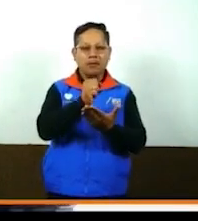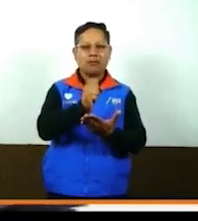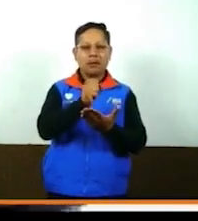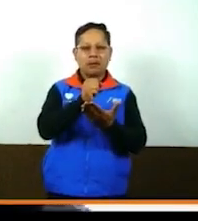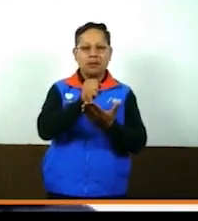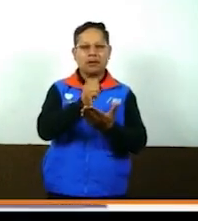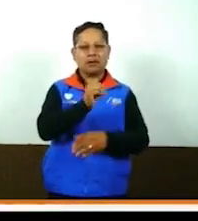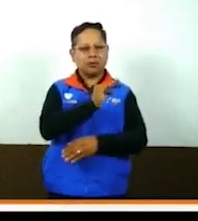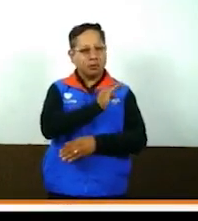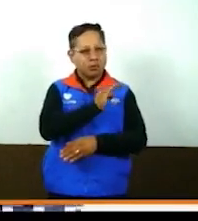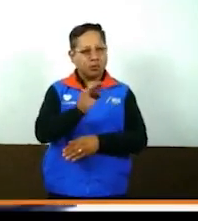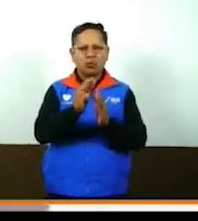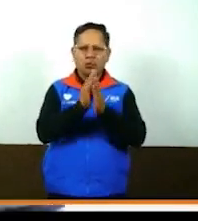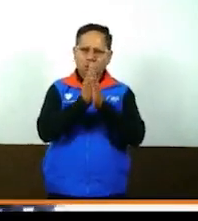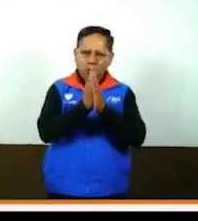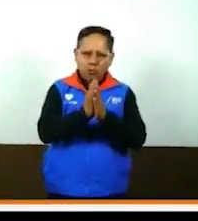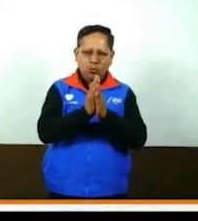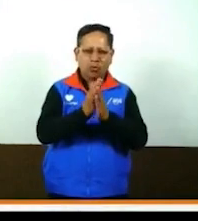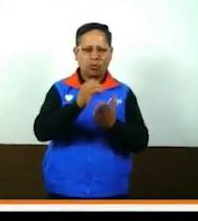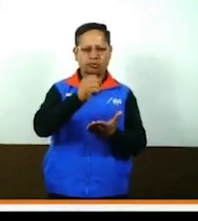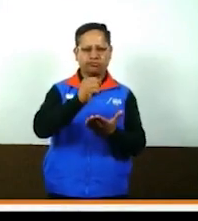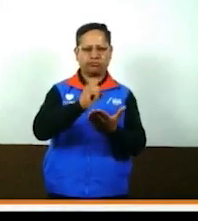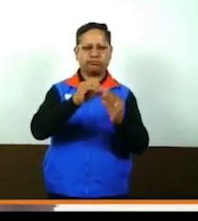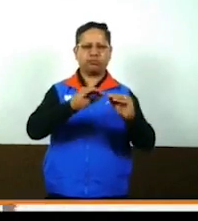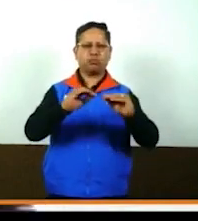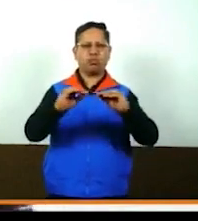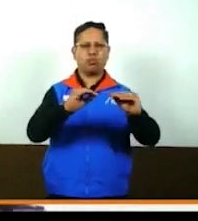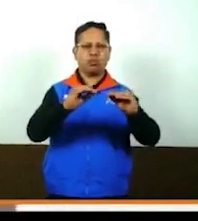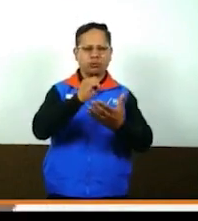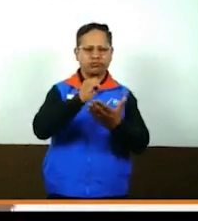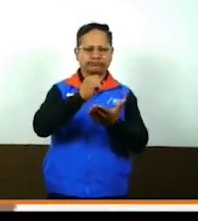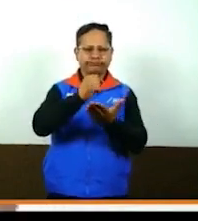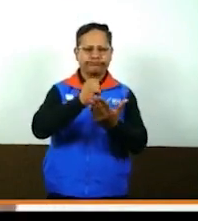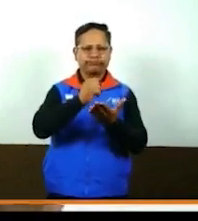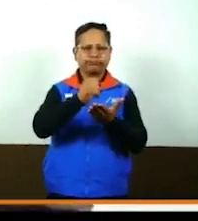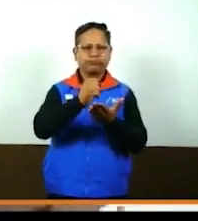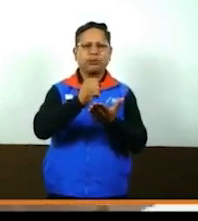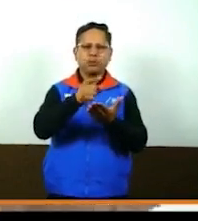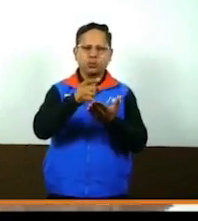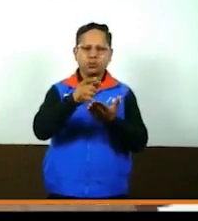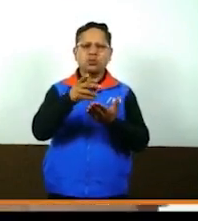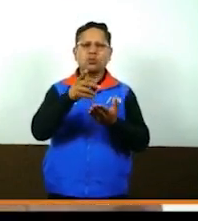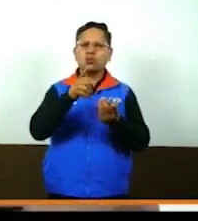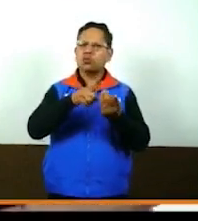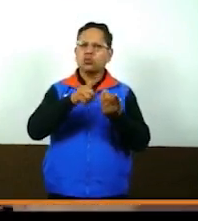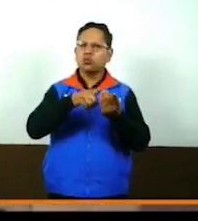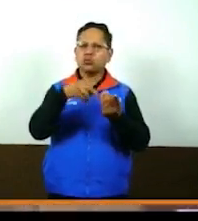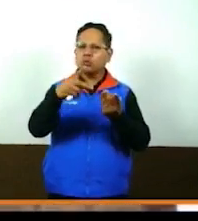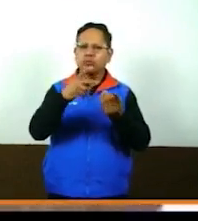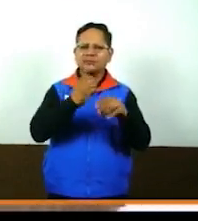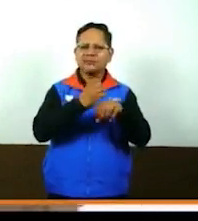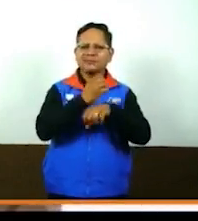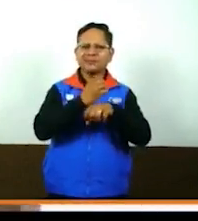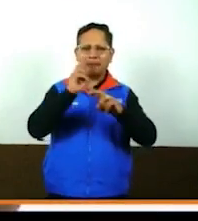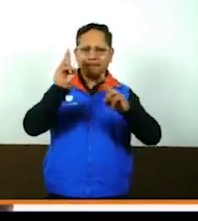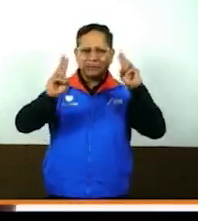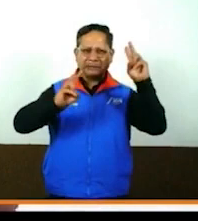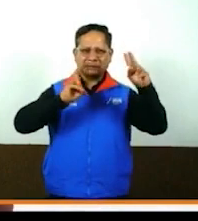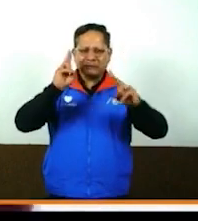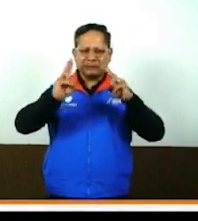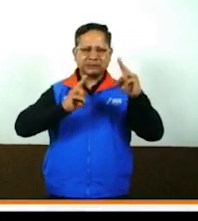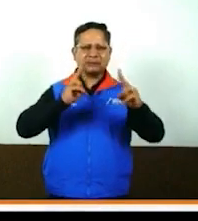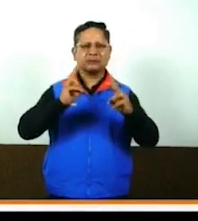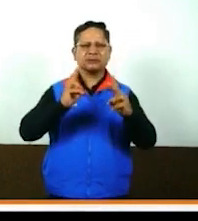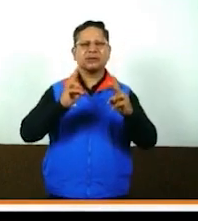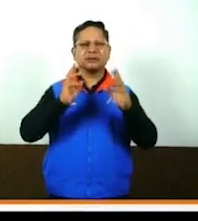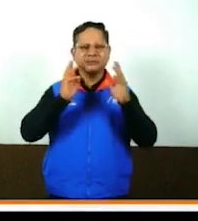chaparro o más alto, lo pueden modificar y mover y que por favor nos compartan de dónde nos acompañan. Nos importa muchísimo,